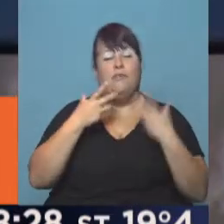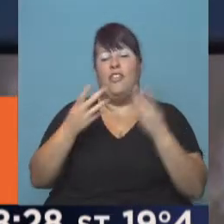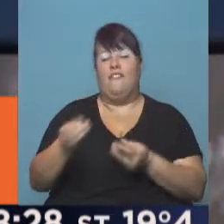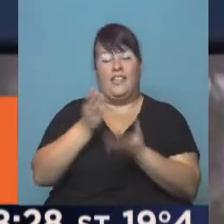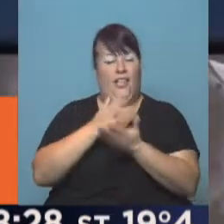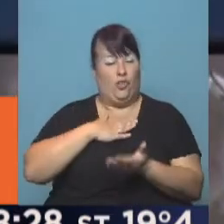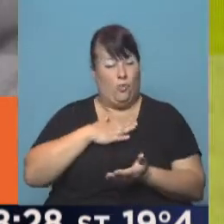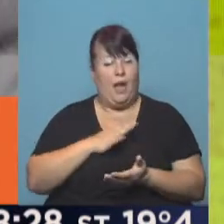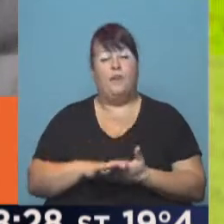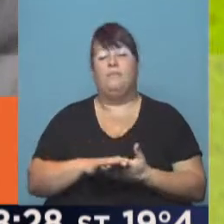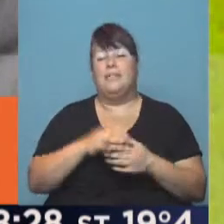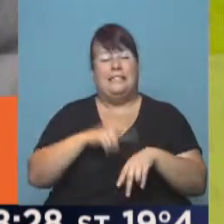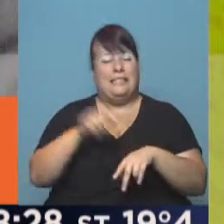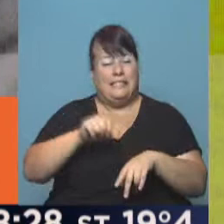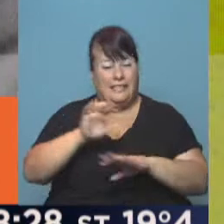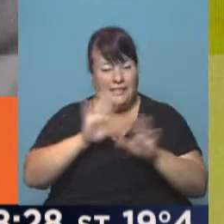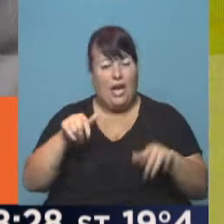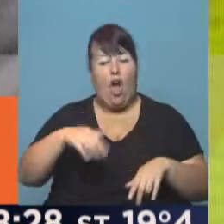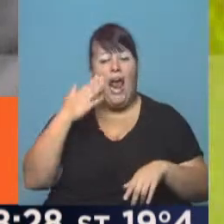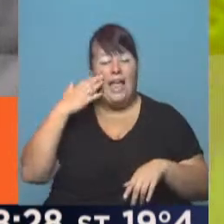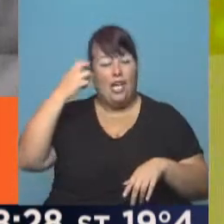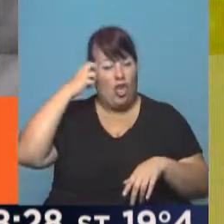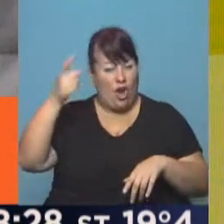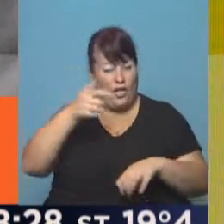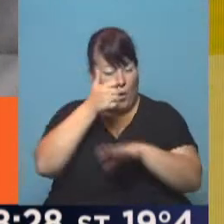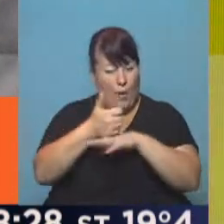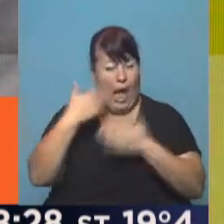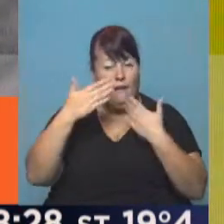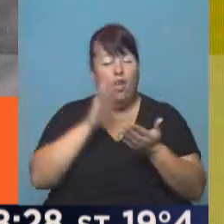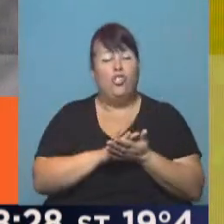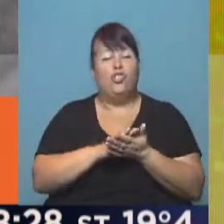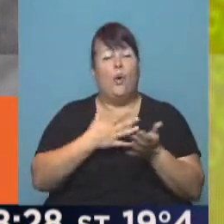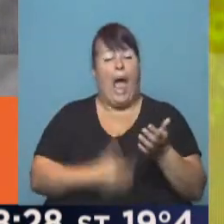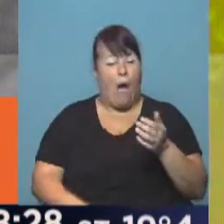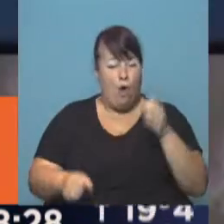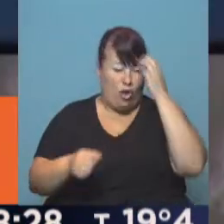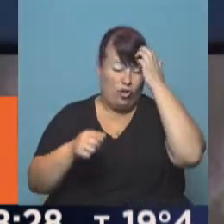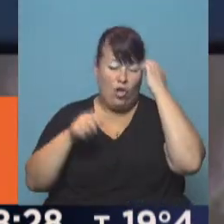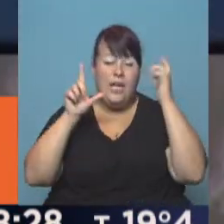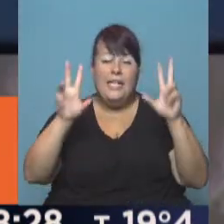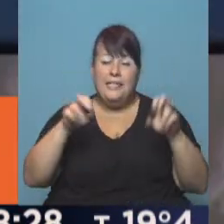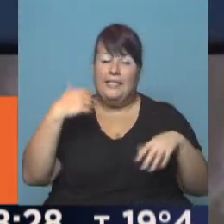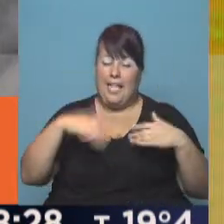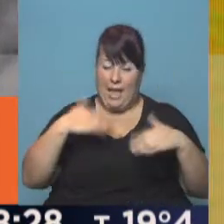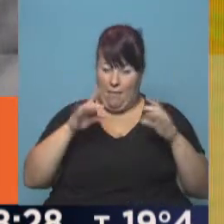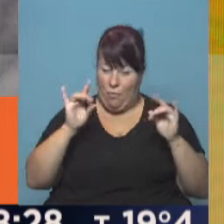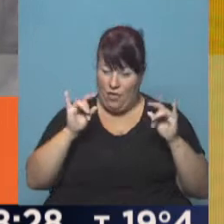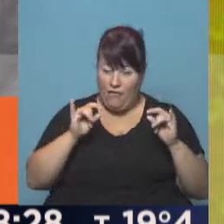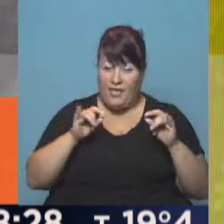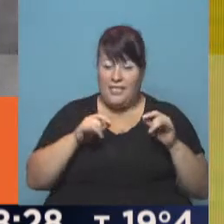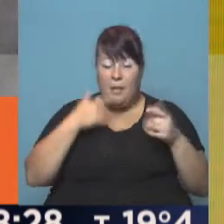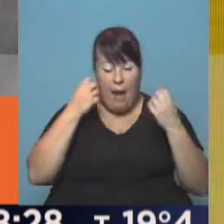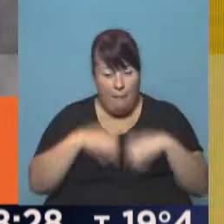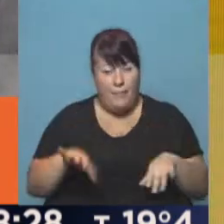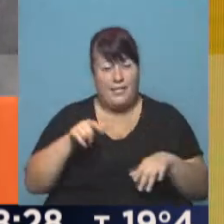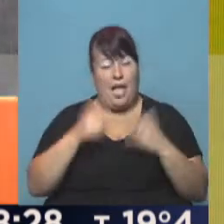de derechos humanos. Erika, estamos con muy poquito tiempo. Esta tarde en el Congreso vas a estar hablando sobre el aborto, un tema muy complicado a la hora de